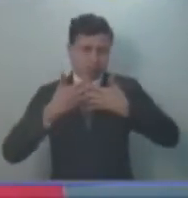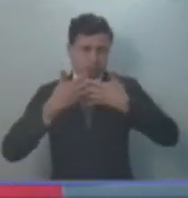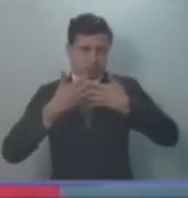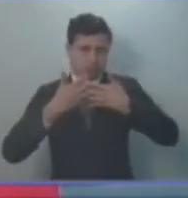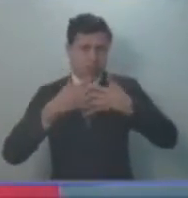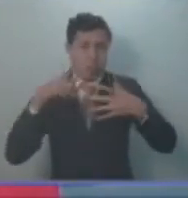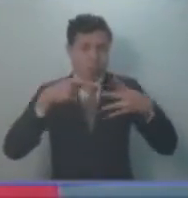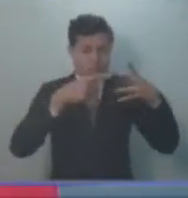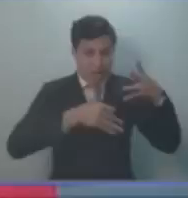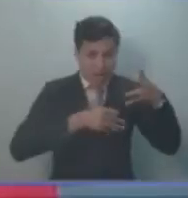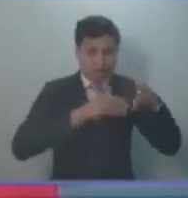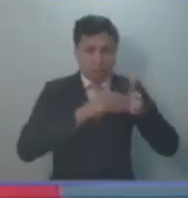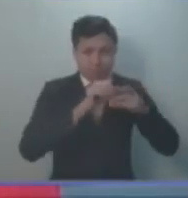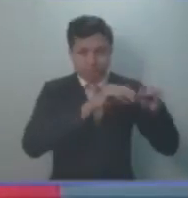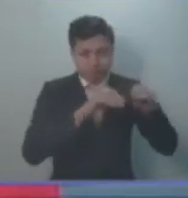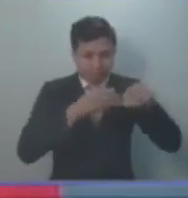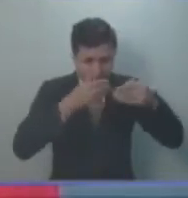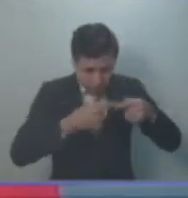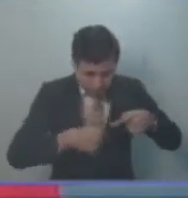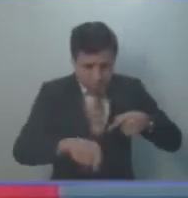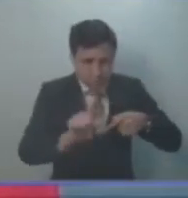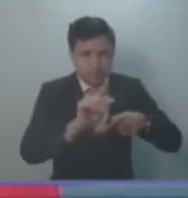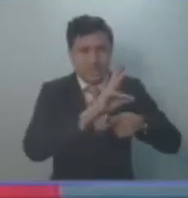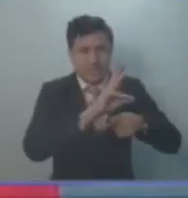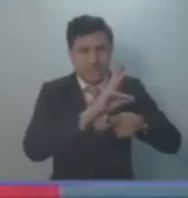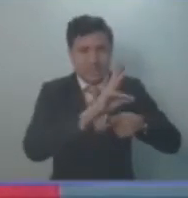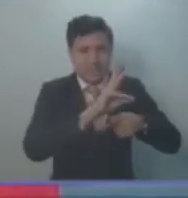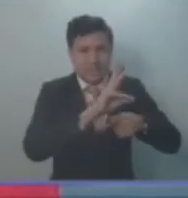de la entrada en vigencia del presente decreto.